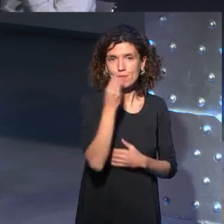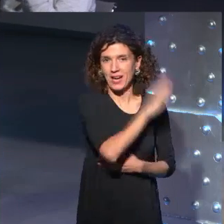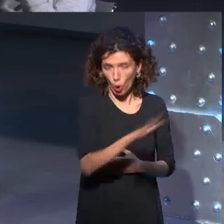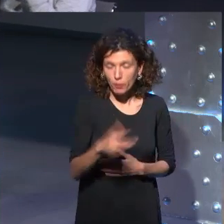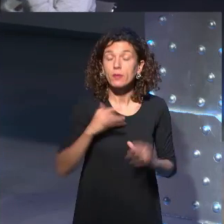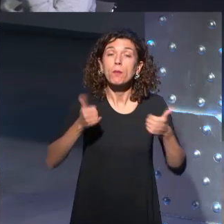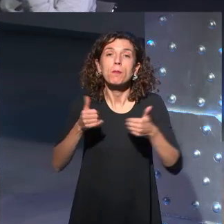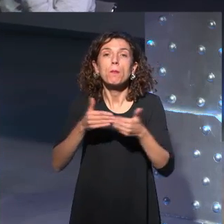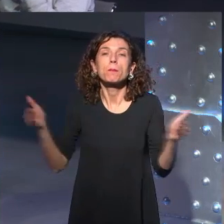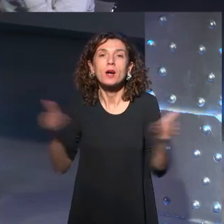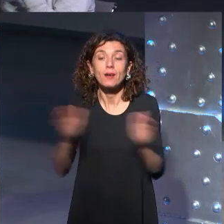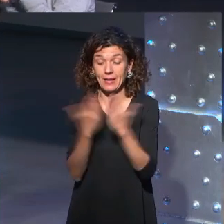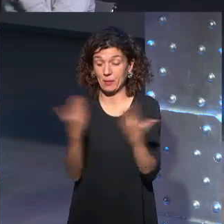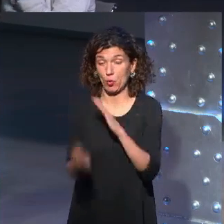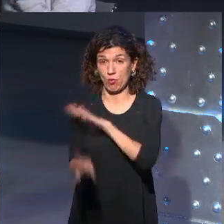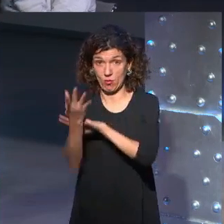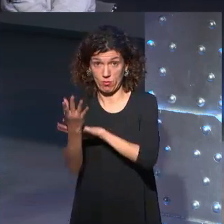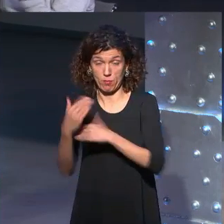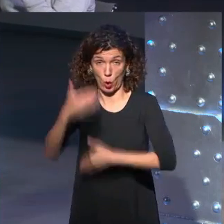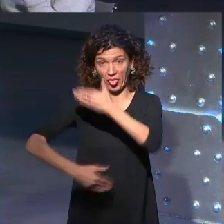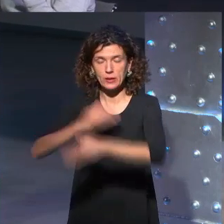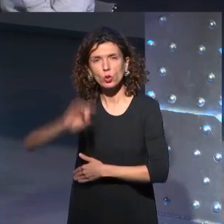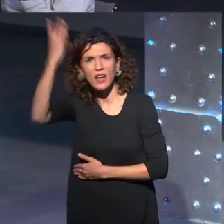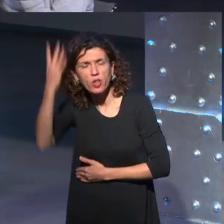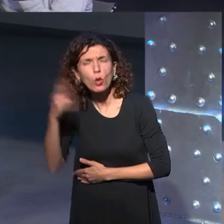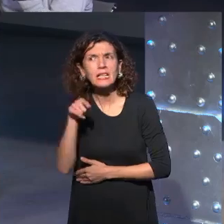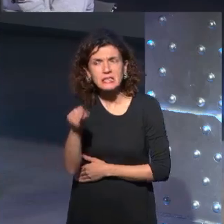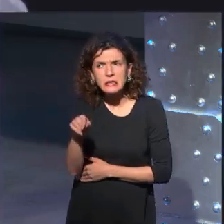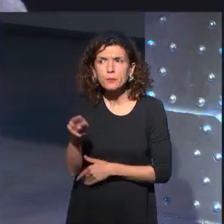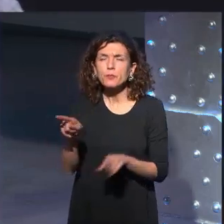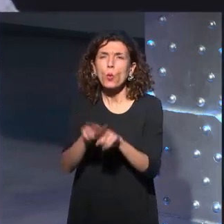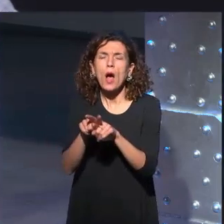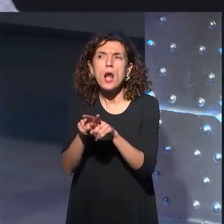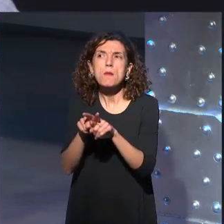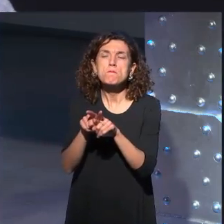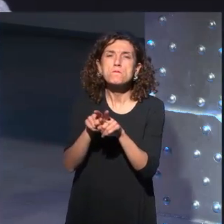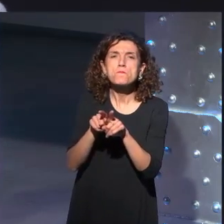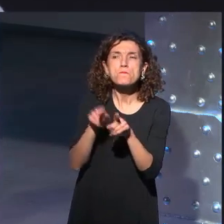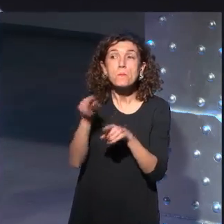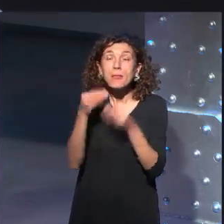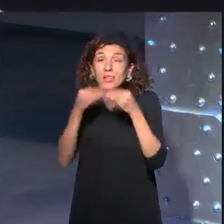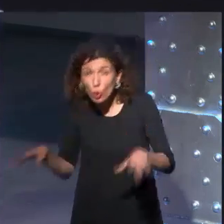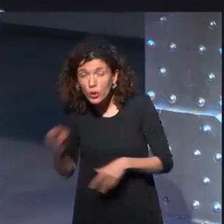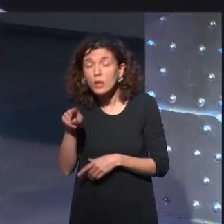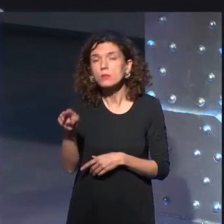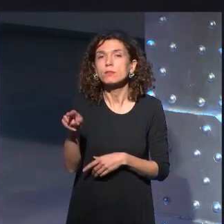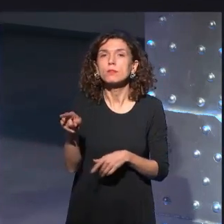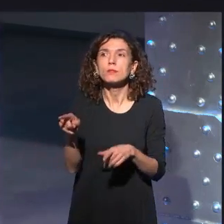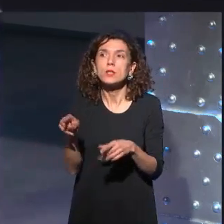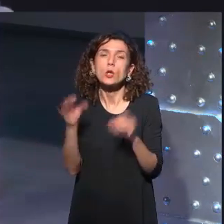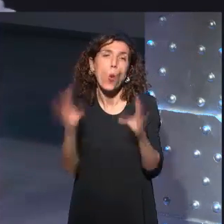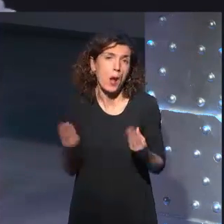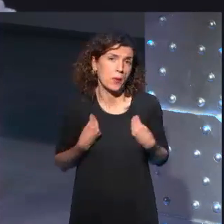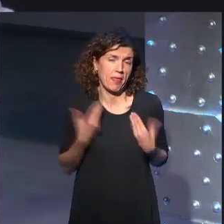de creación de un libro, de esta novela en concreto, ¿tiene a priori? Quiero decir, esta historia es como la